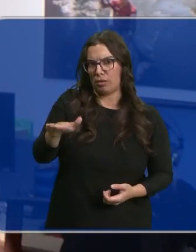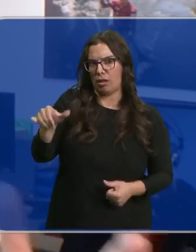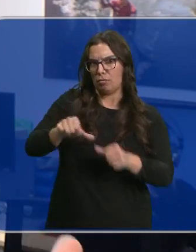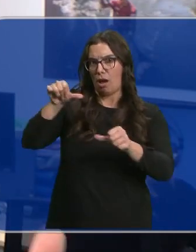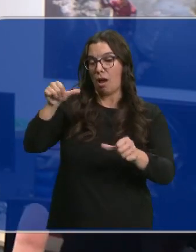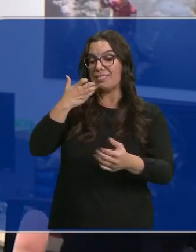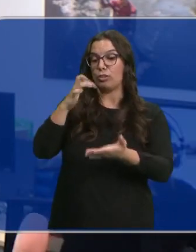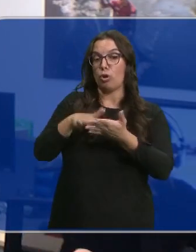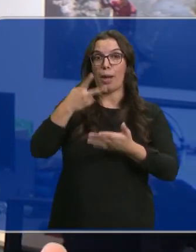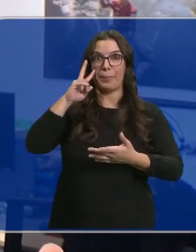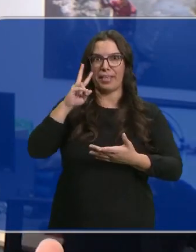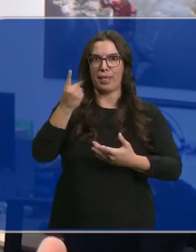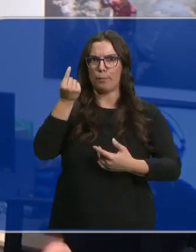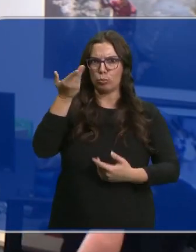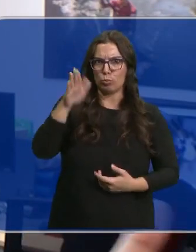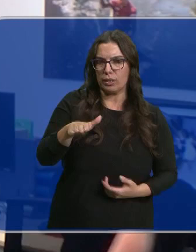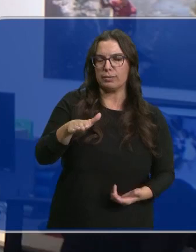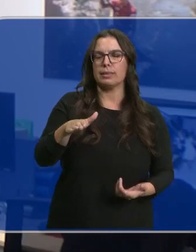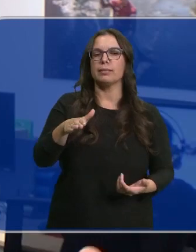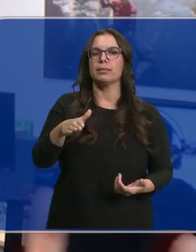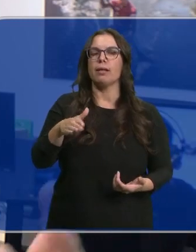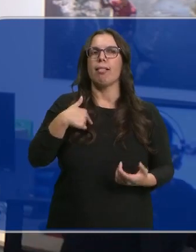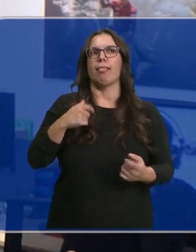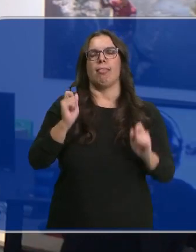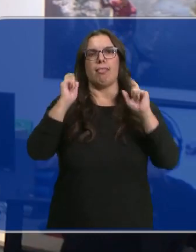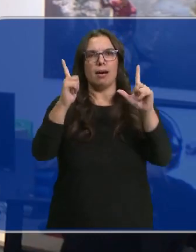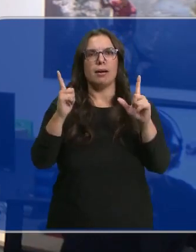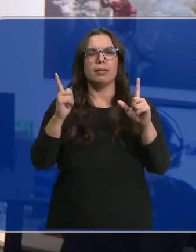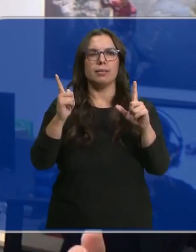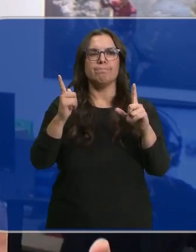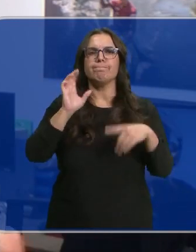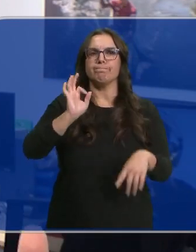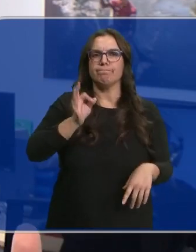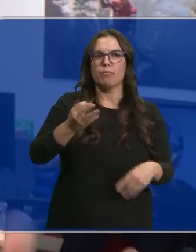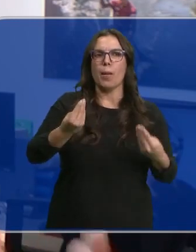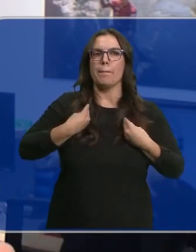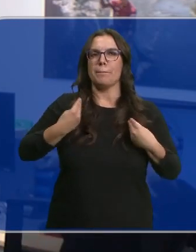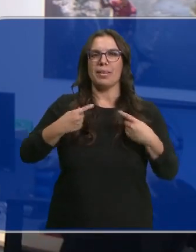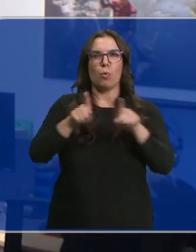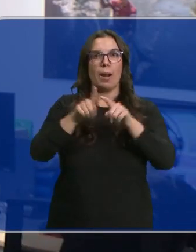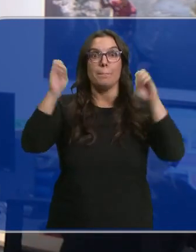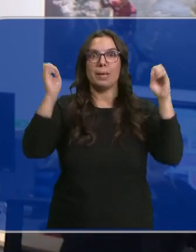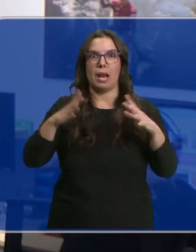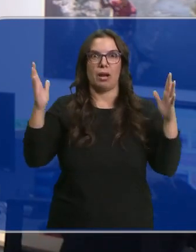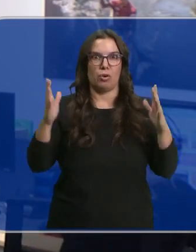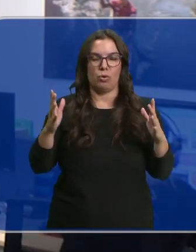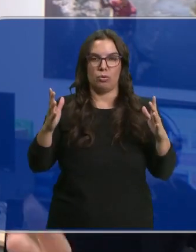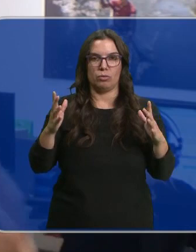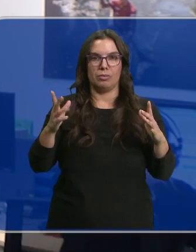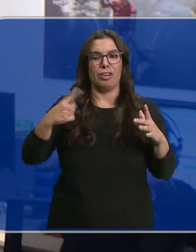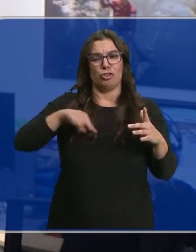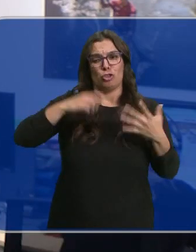Entonces, cuando tú has vivido una experiencia de estas, de estar al borde de la muerte, te das cuenta de que efectivamente la vida es un milagro, es decir, te das cuenta de